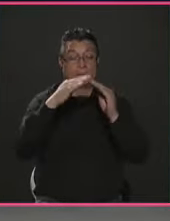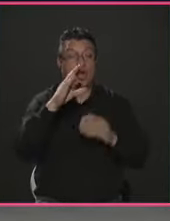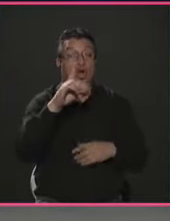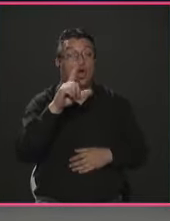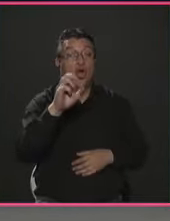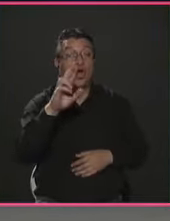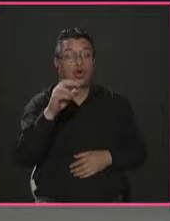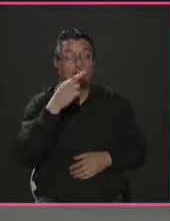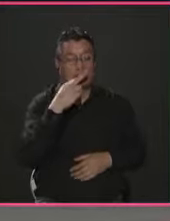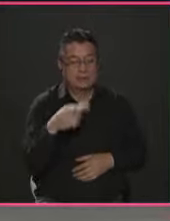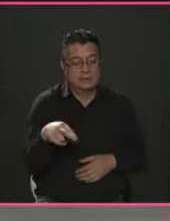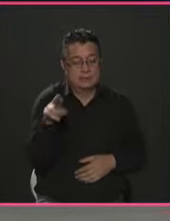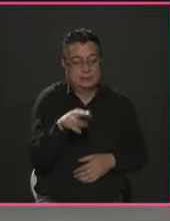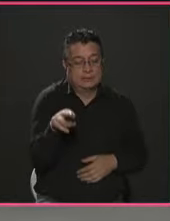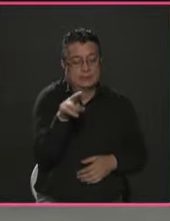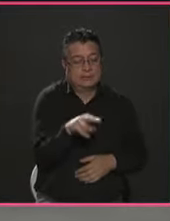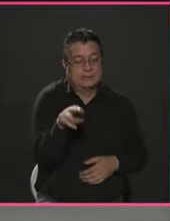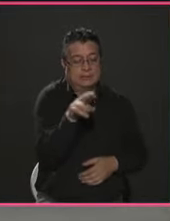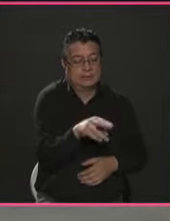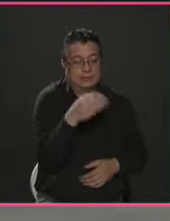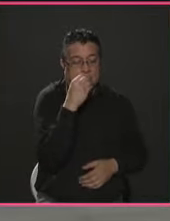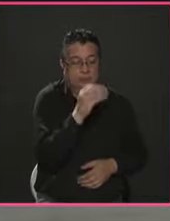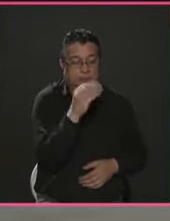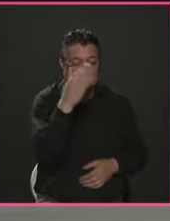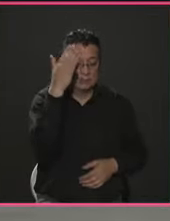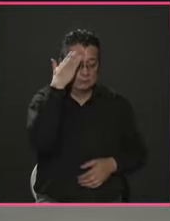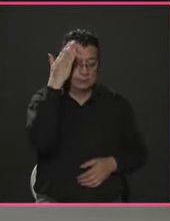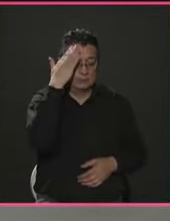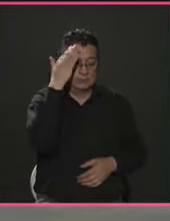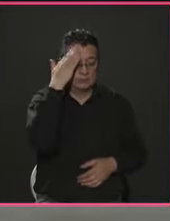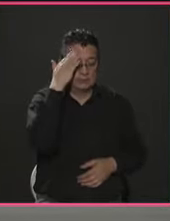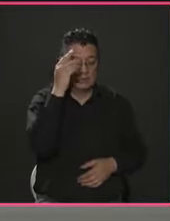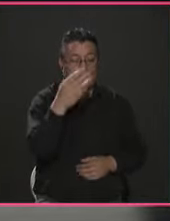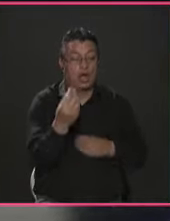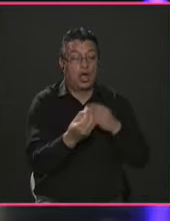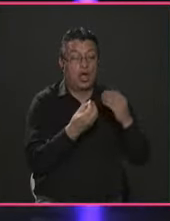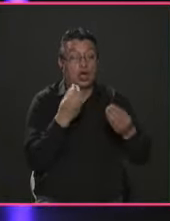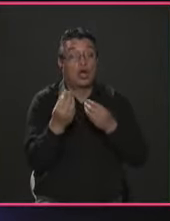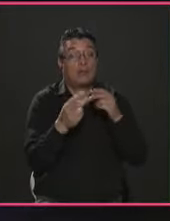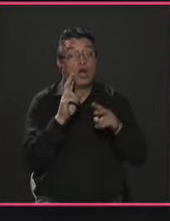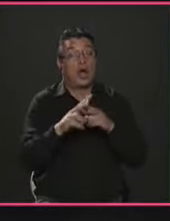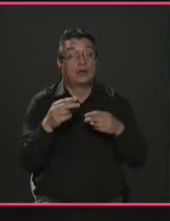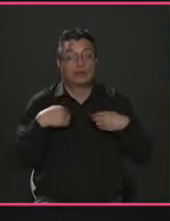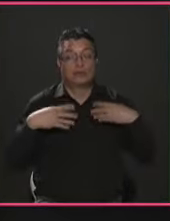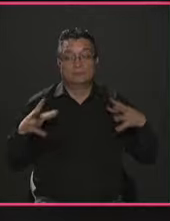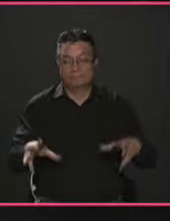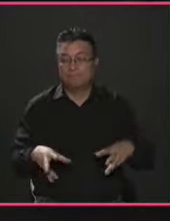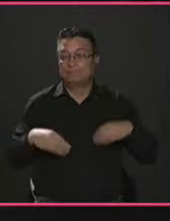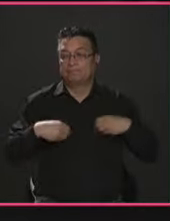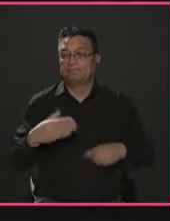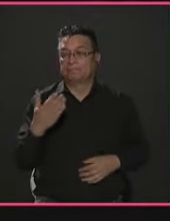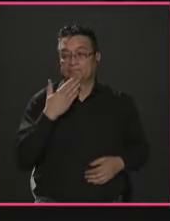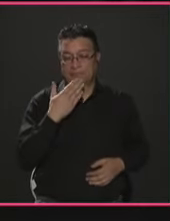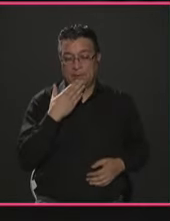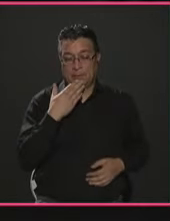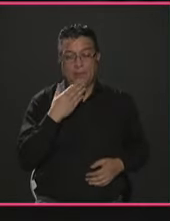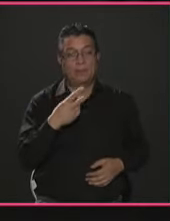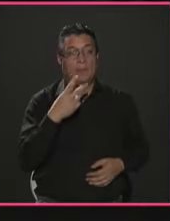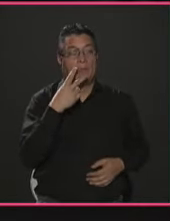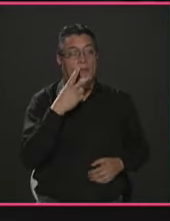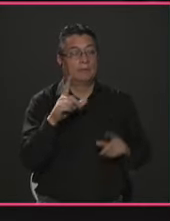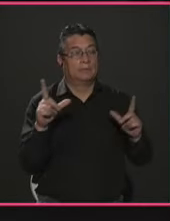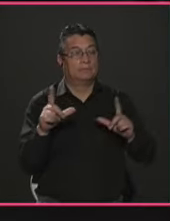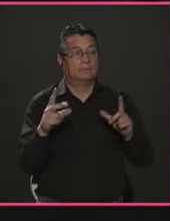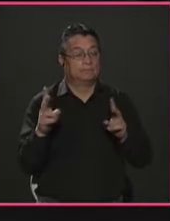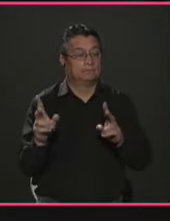cierto de repetir repetir repetir y recordar Entonces cómo lo hacemos y como yo asumo también que vamos a ver que paser